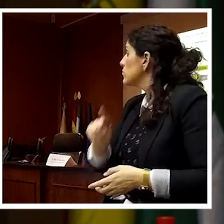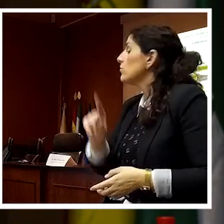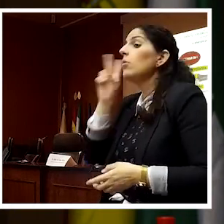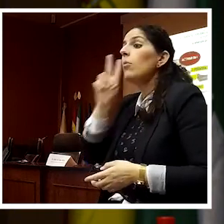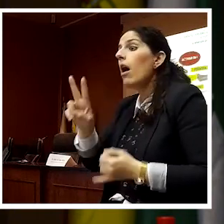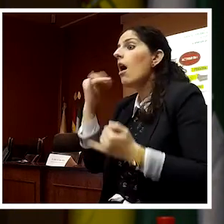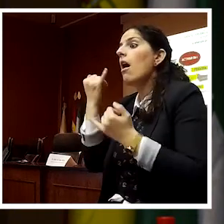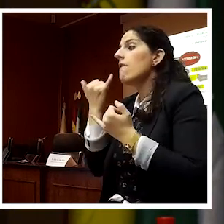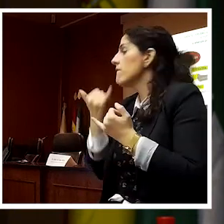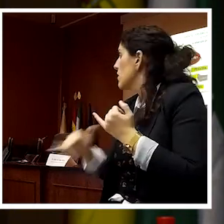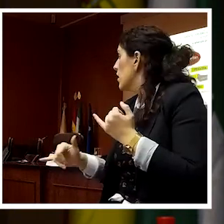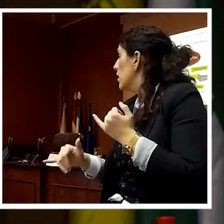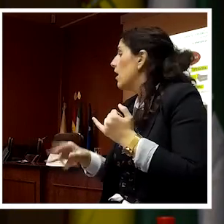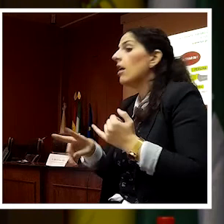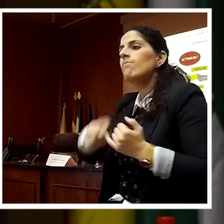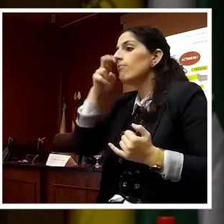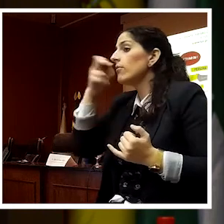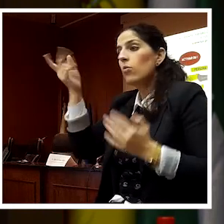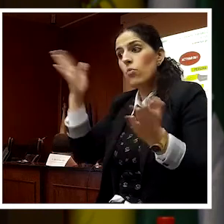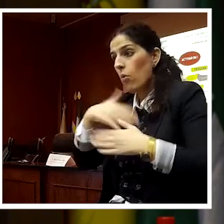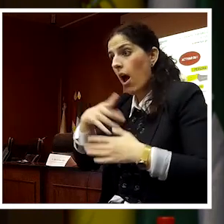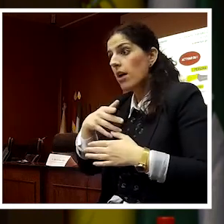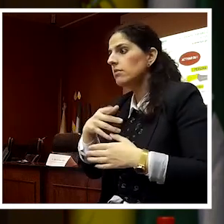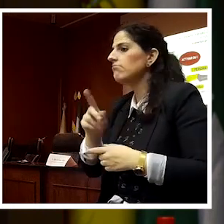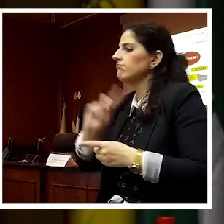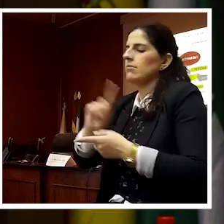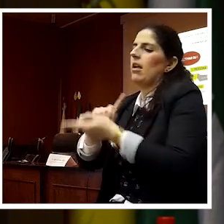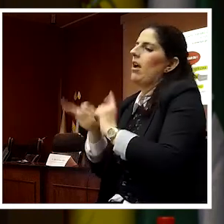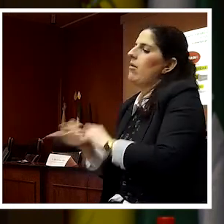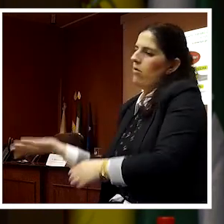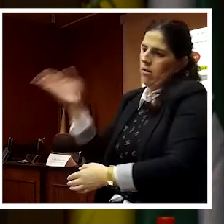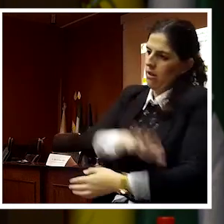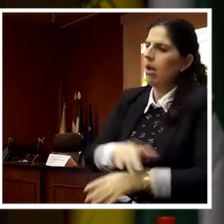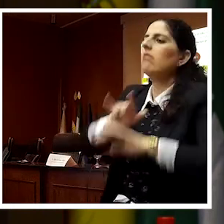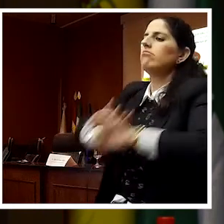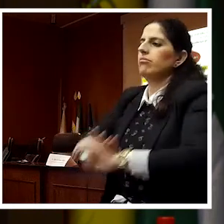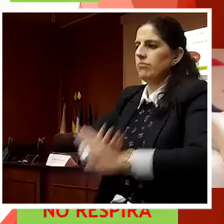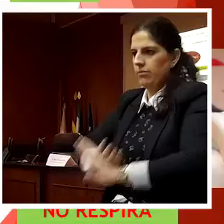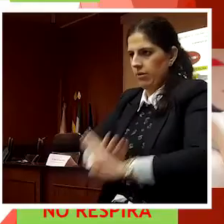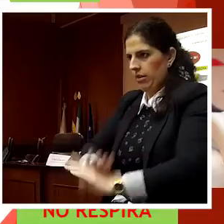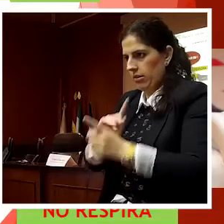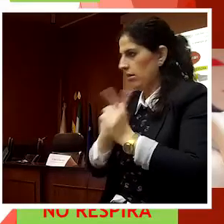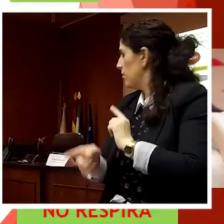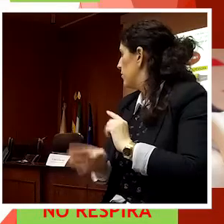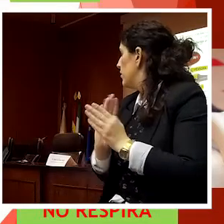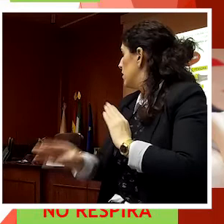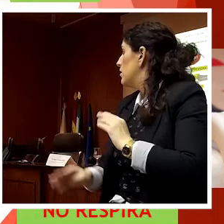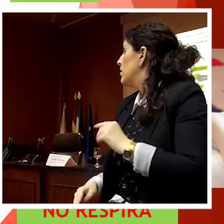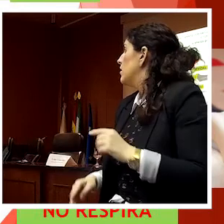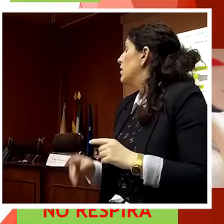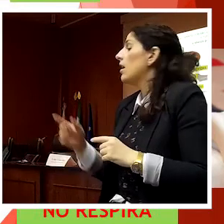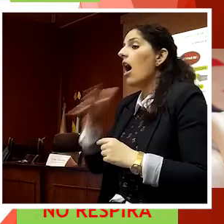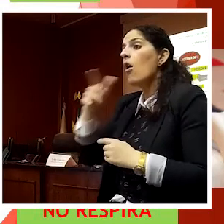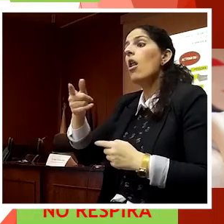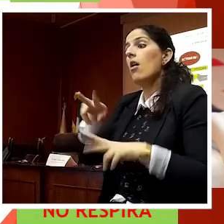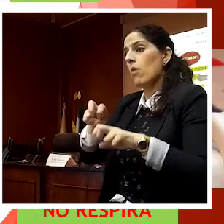Y si está el paciente que no respira, se debe de iniciar masaje cardíaco. Masaje cardíaco. A día de hoy, desde